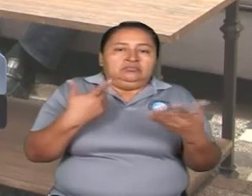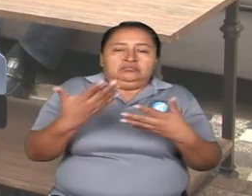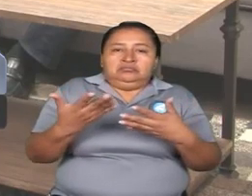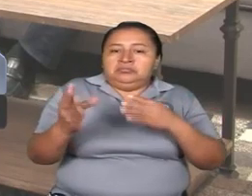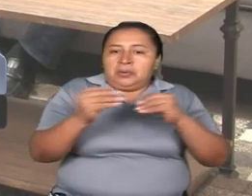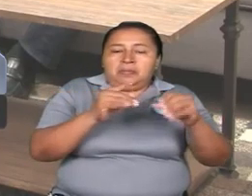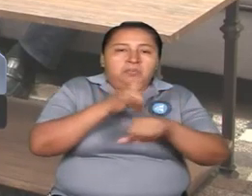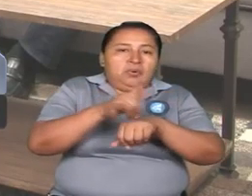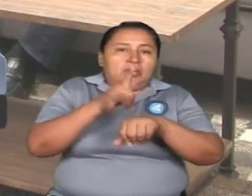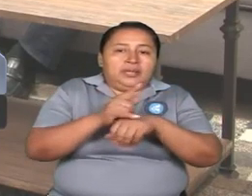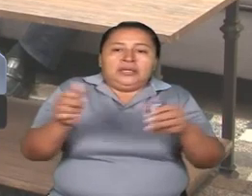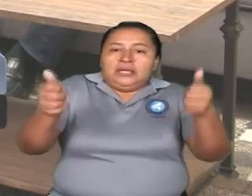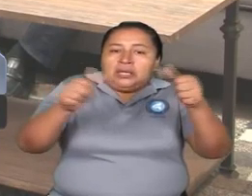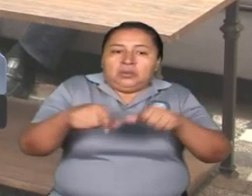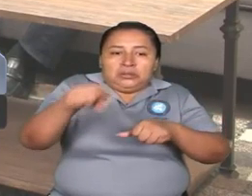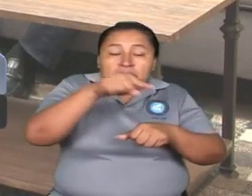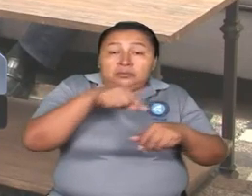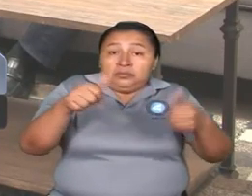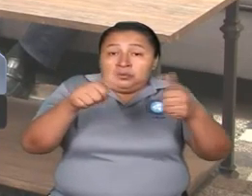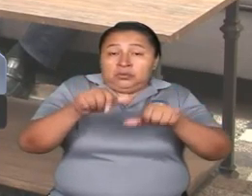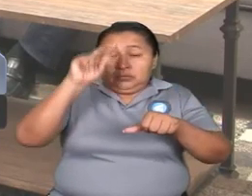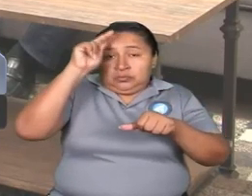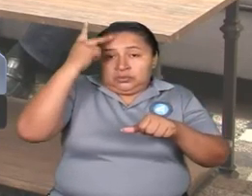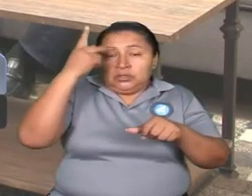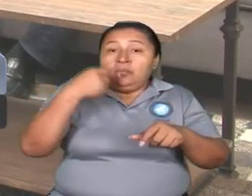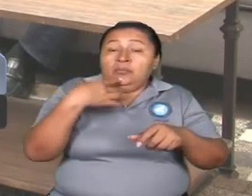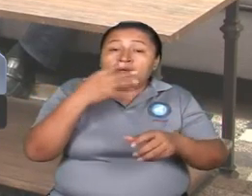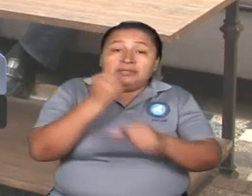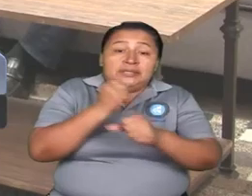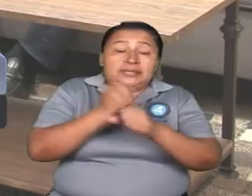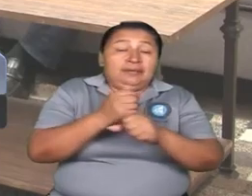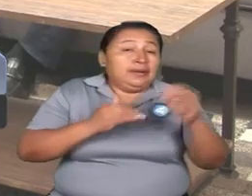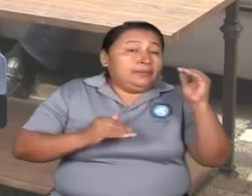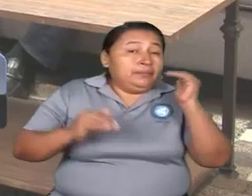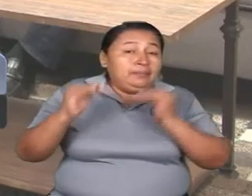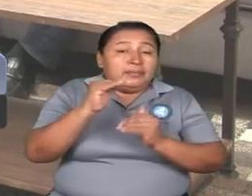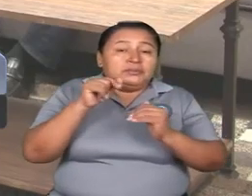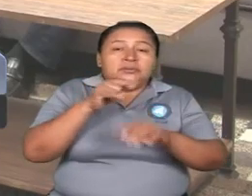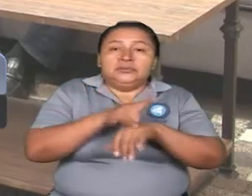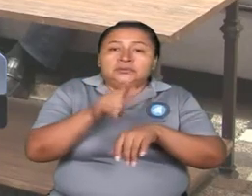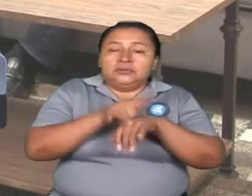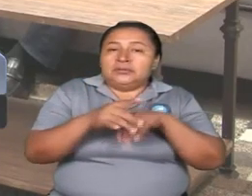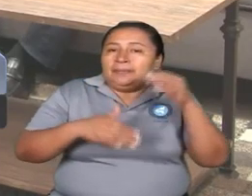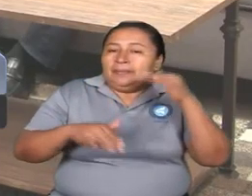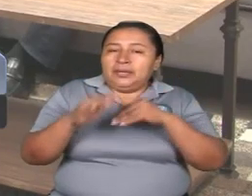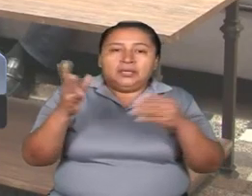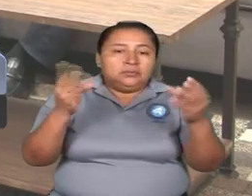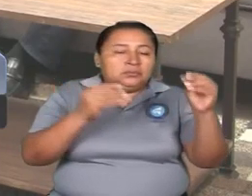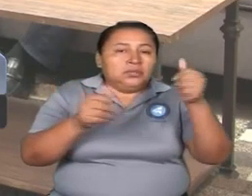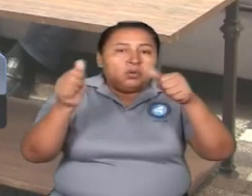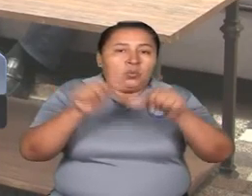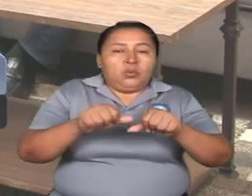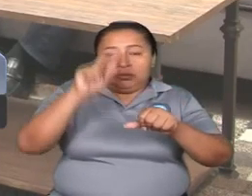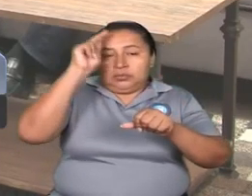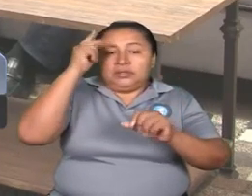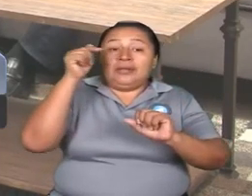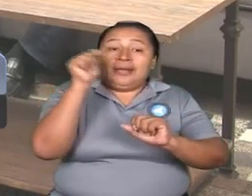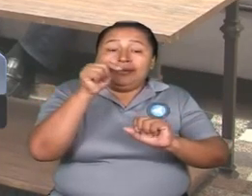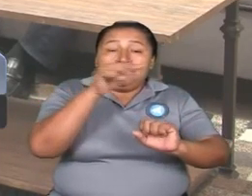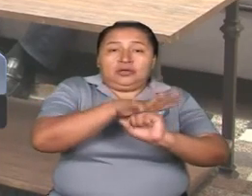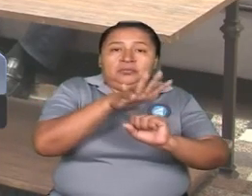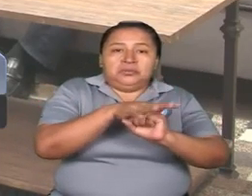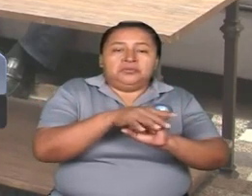en la búsqueda de acuerdos políticos, porque donde se trabaja más y se busca más acuerdo político es en la comisión. En el